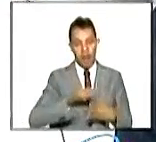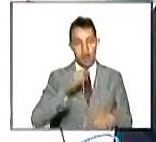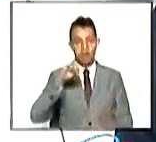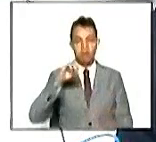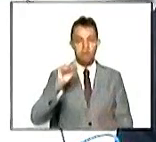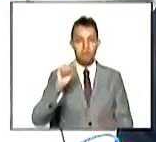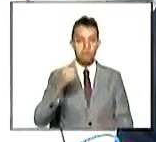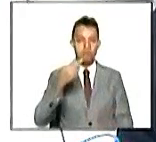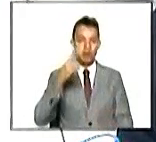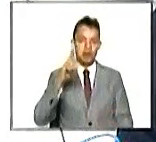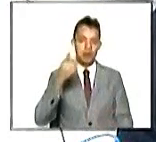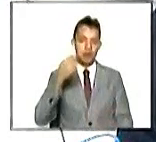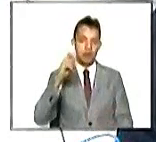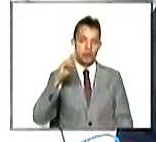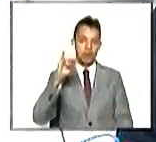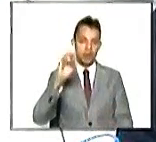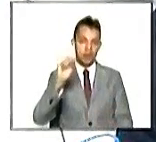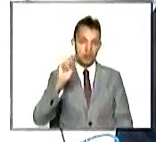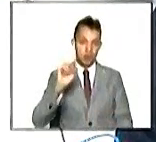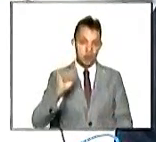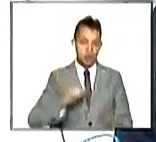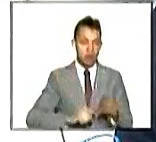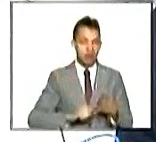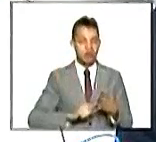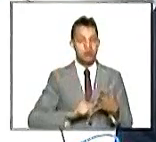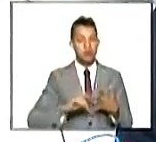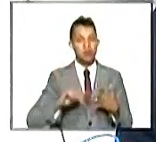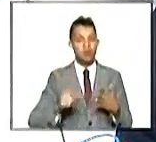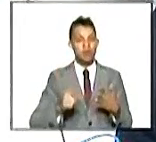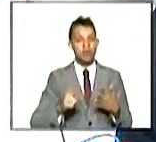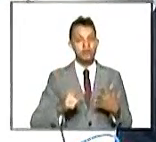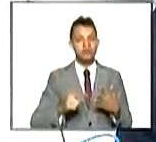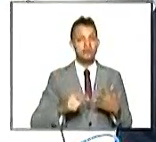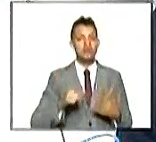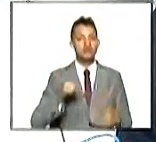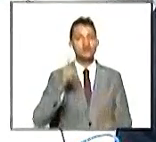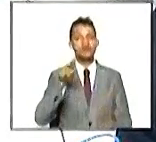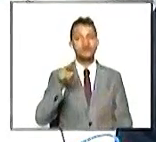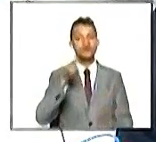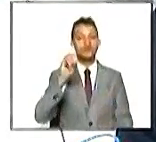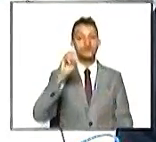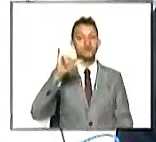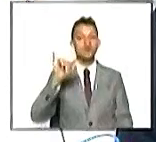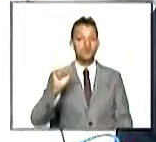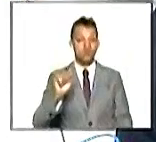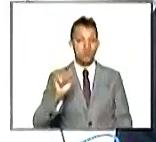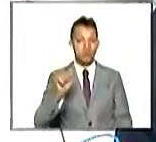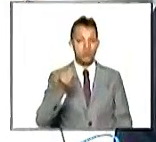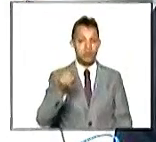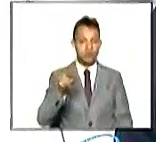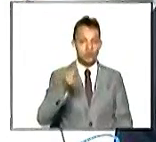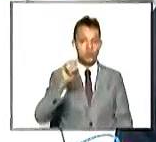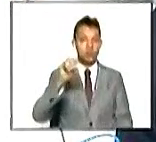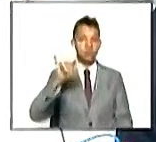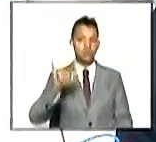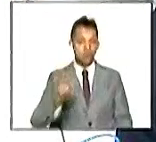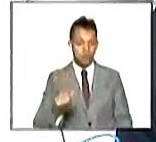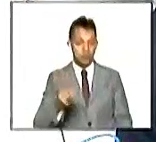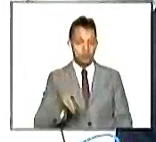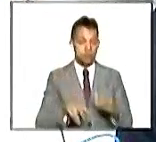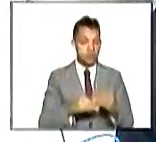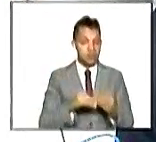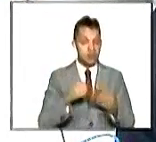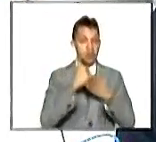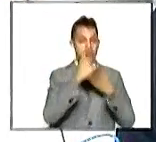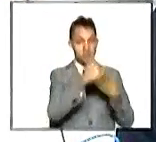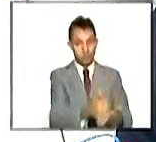Hay un producto que tiene estos componentes, además de fitoflavonas de soya y de trébol rojo, que se llama ginkón, es una gran ayuda.